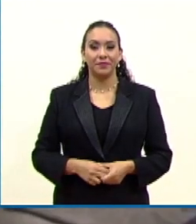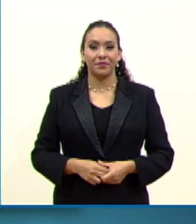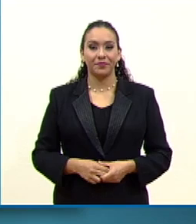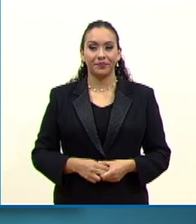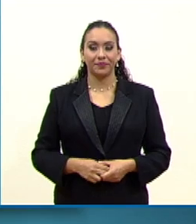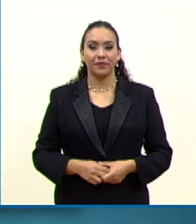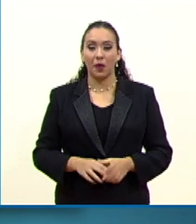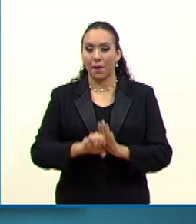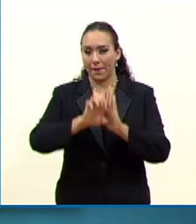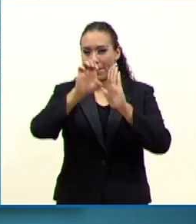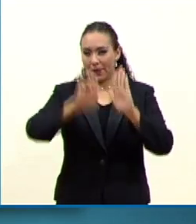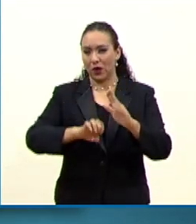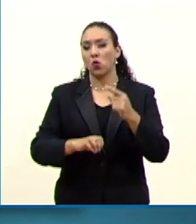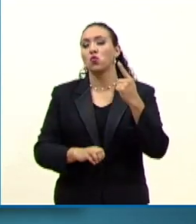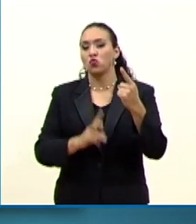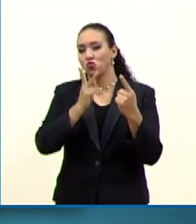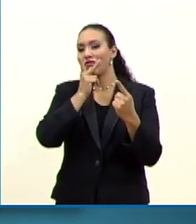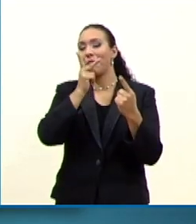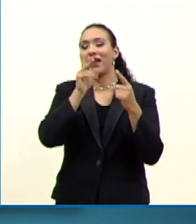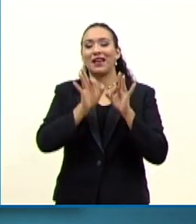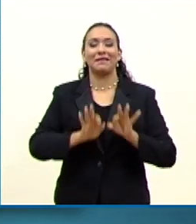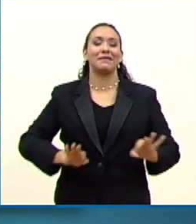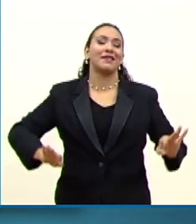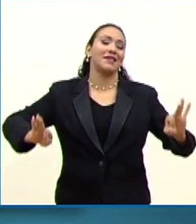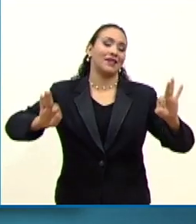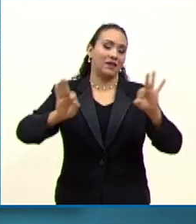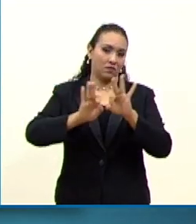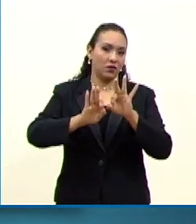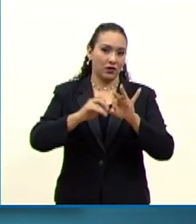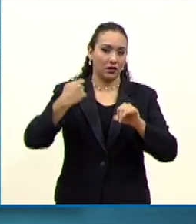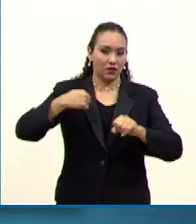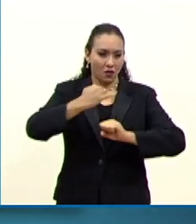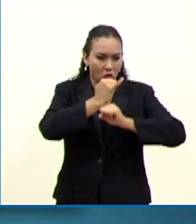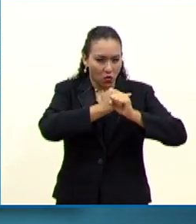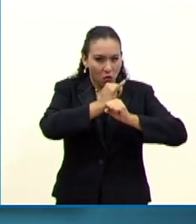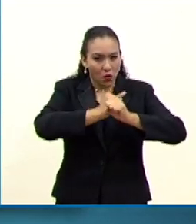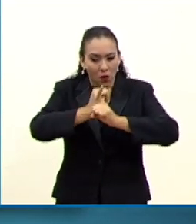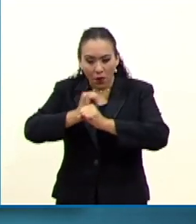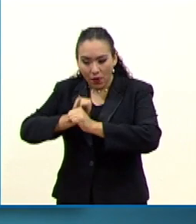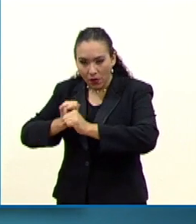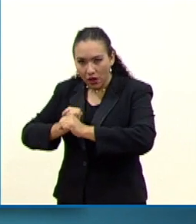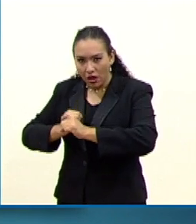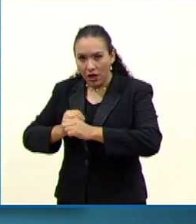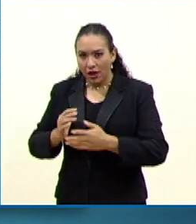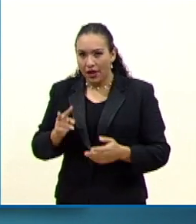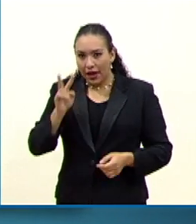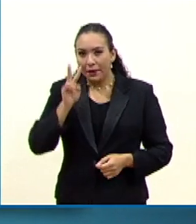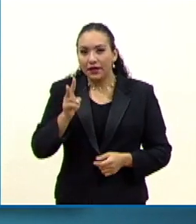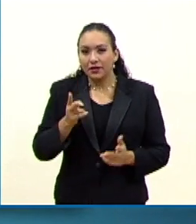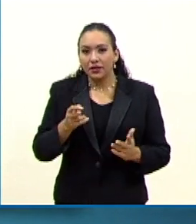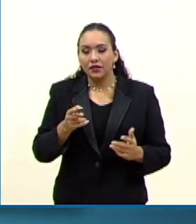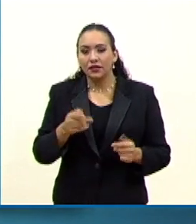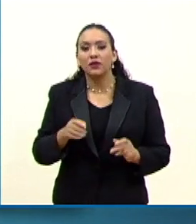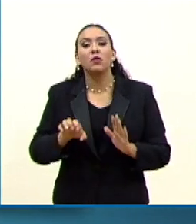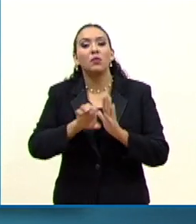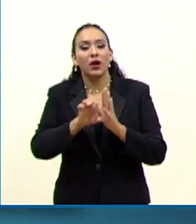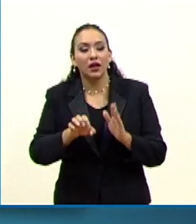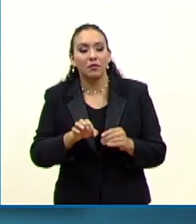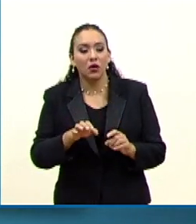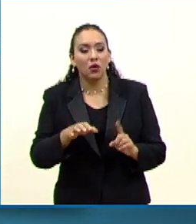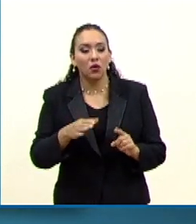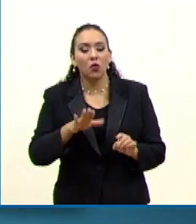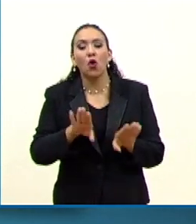Por ejemplo, una palabra clave en estos casos a la que le quisimos entrar, el contexto. Cómo se prueba el análisis de